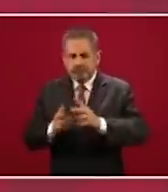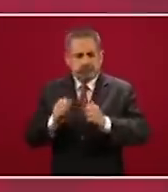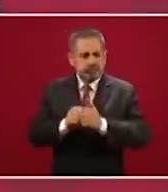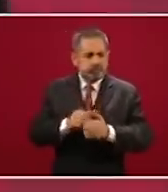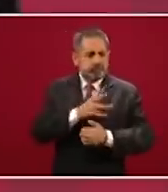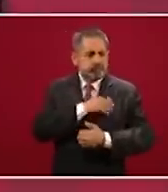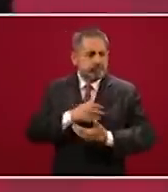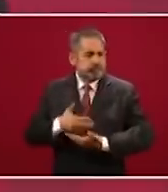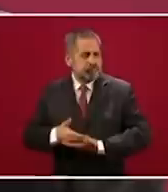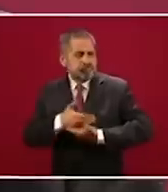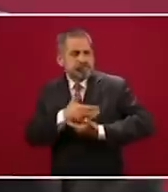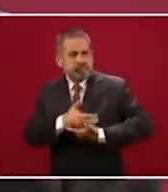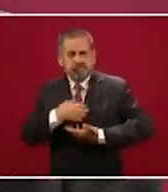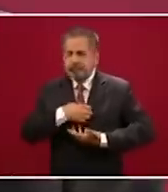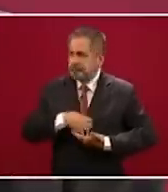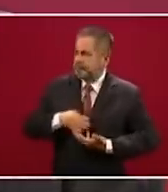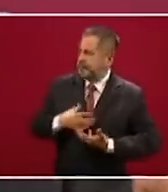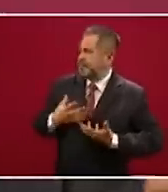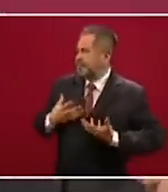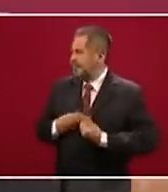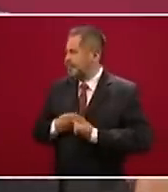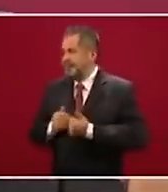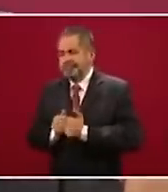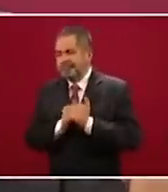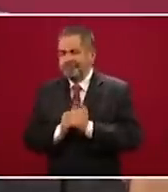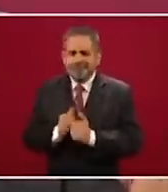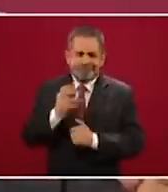niñas, a sus niños contentos, ¿sí?